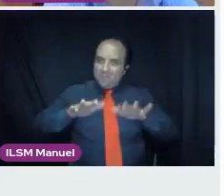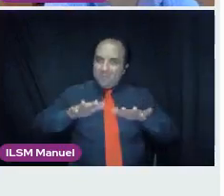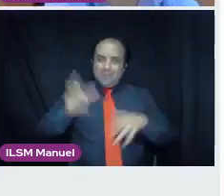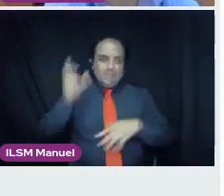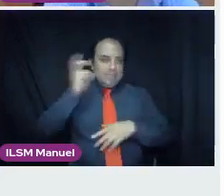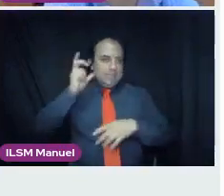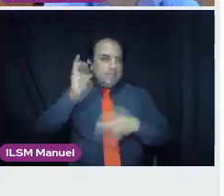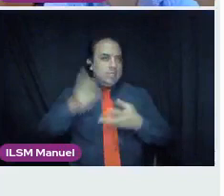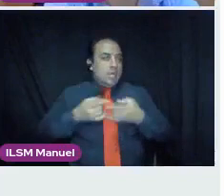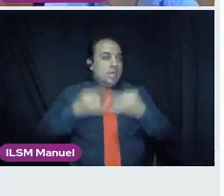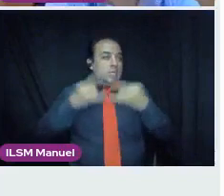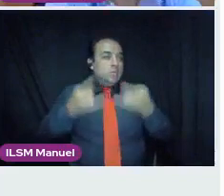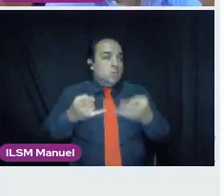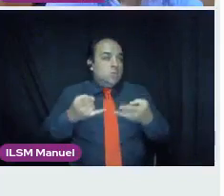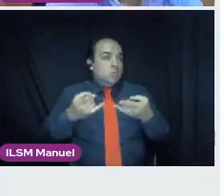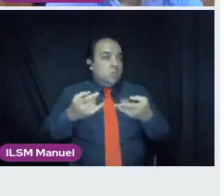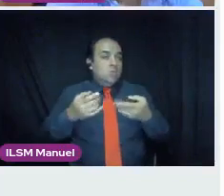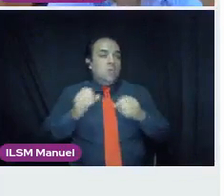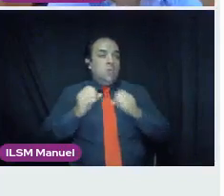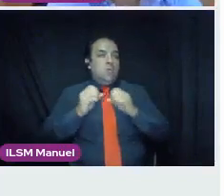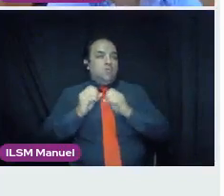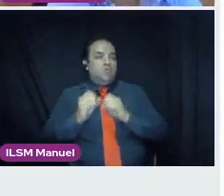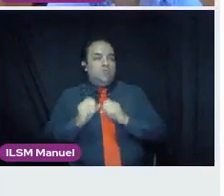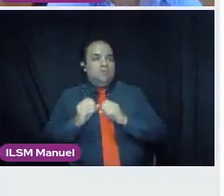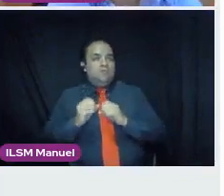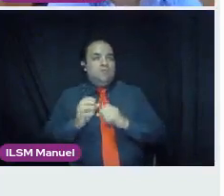¿no?, y hemos escuchado,